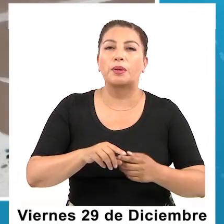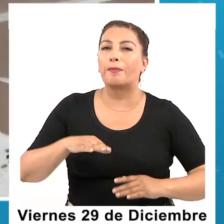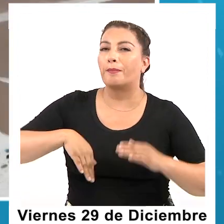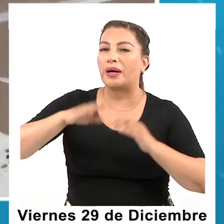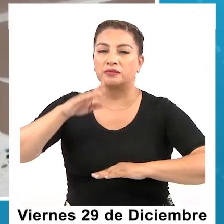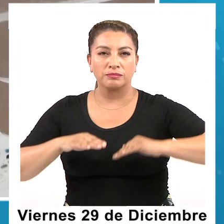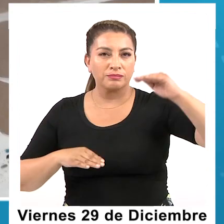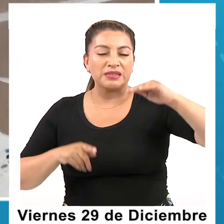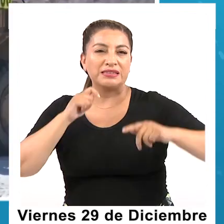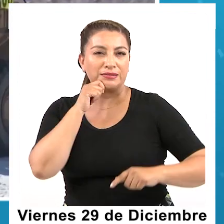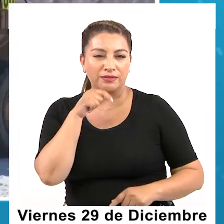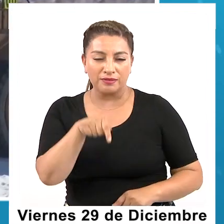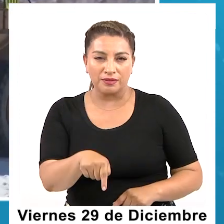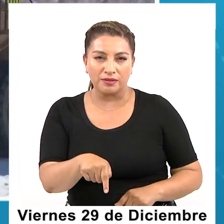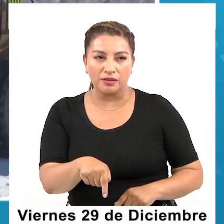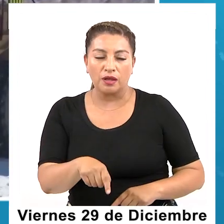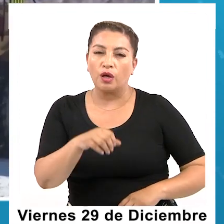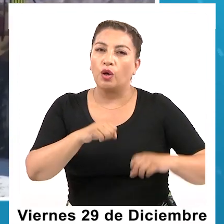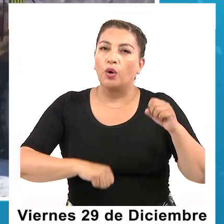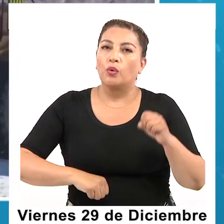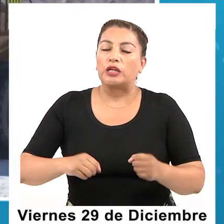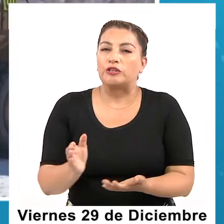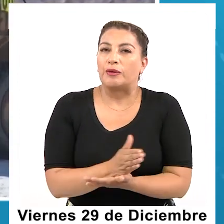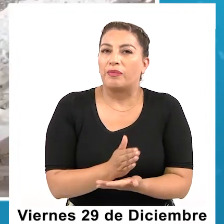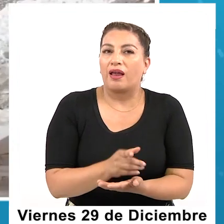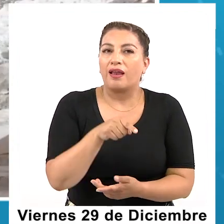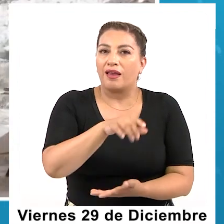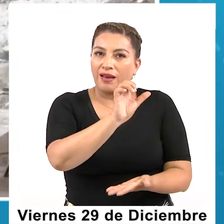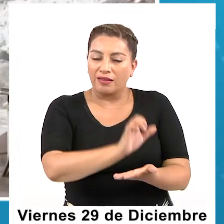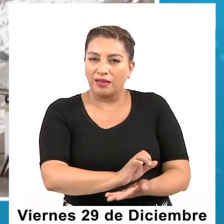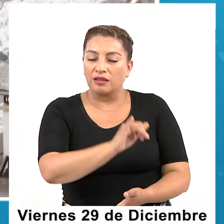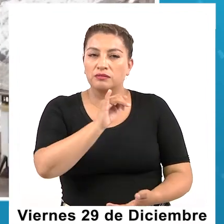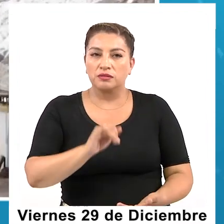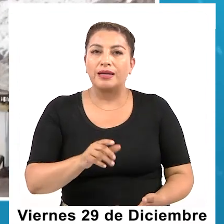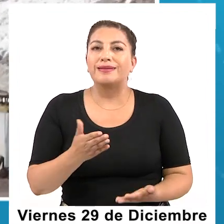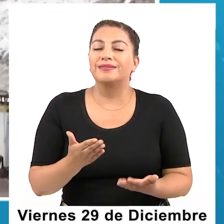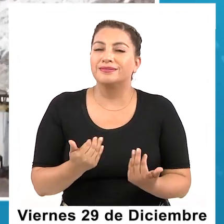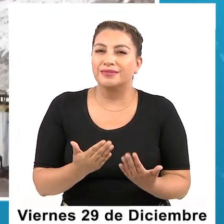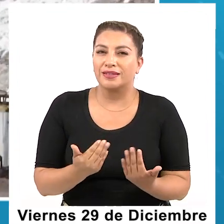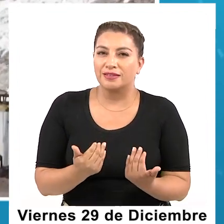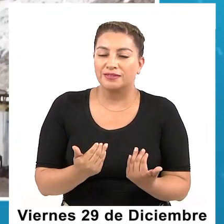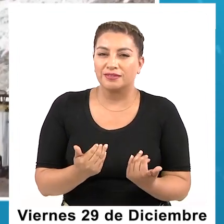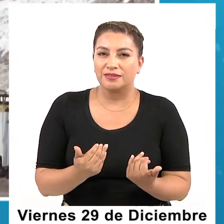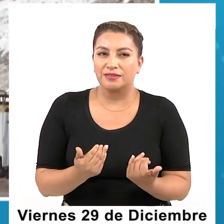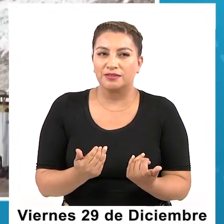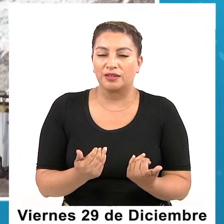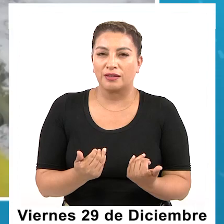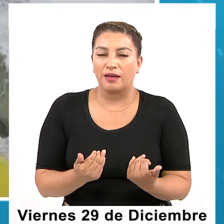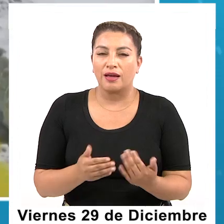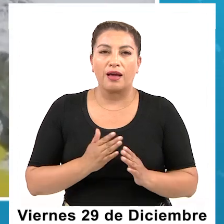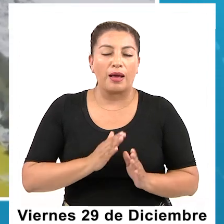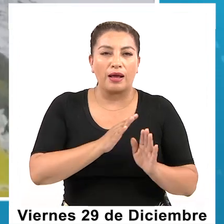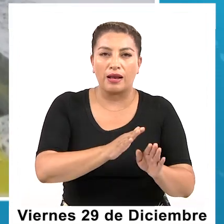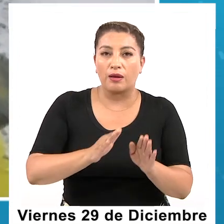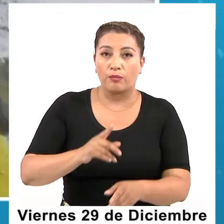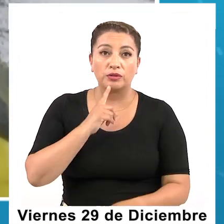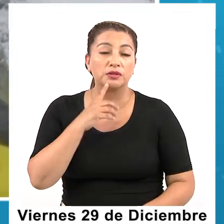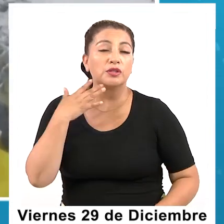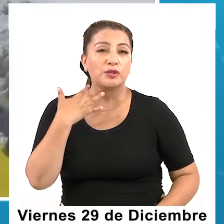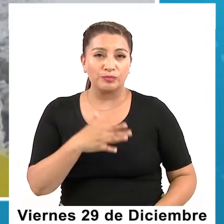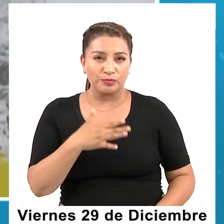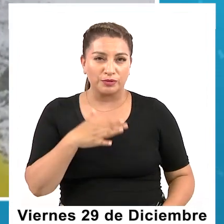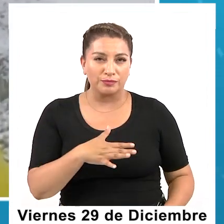porque tratándose de una industria estratégica, el Estado yo creo que sí necesita en este caso tener la dirección importante,